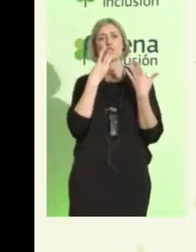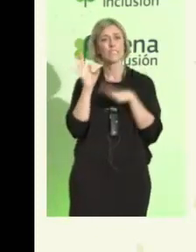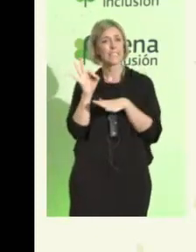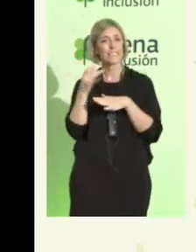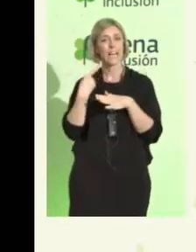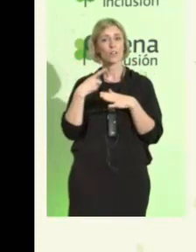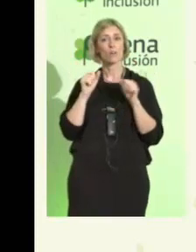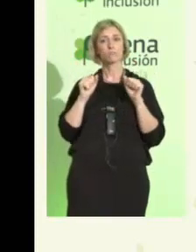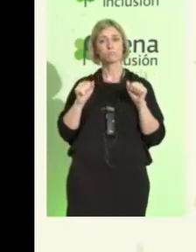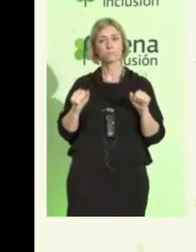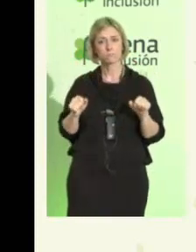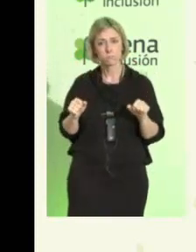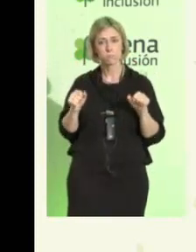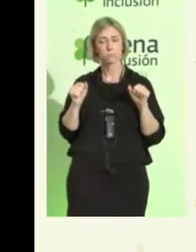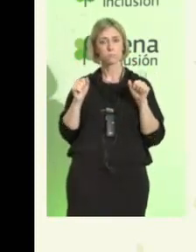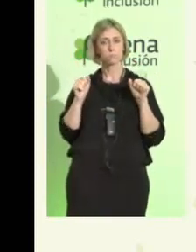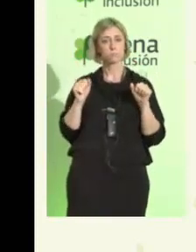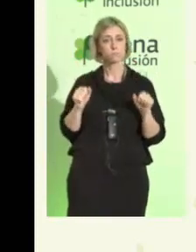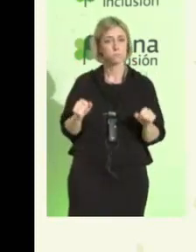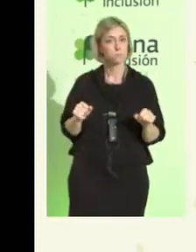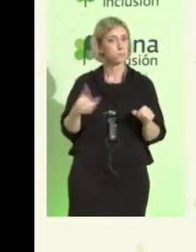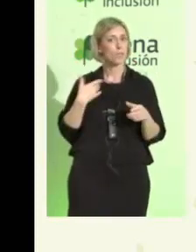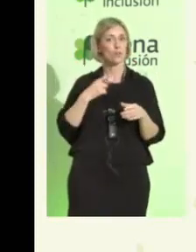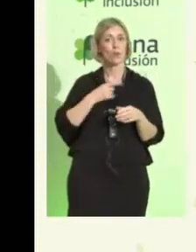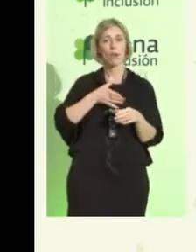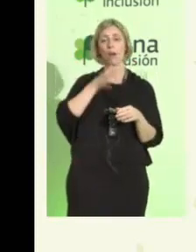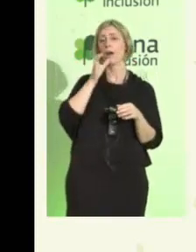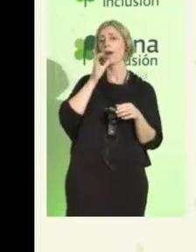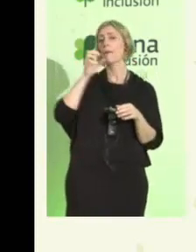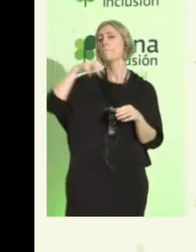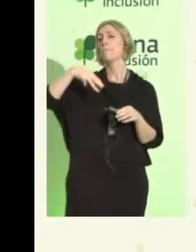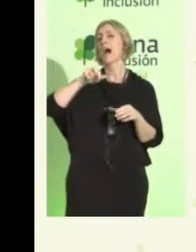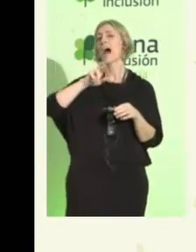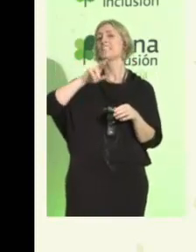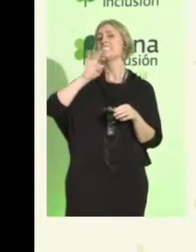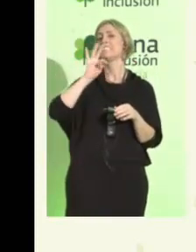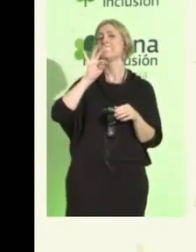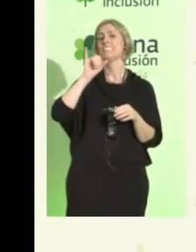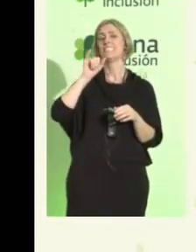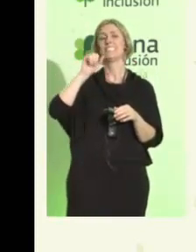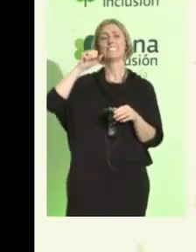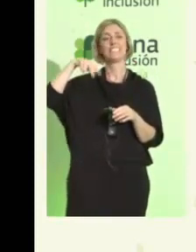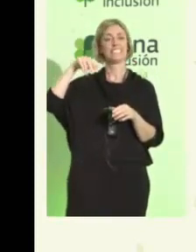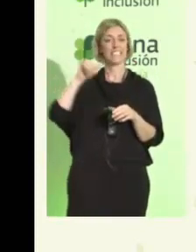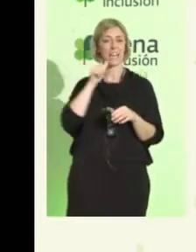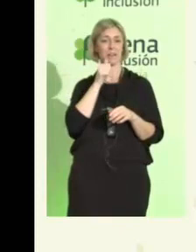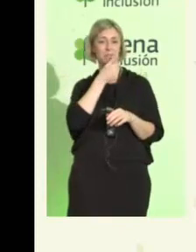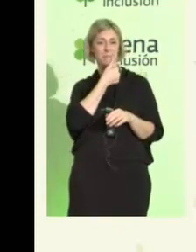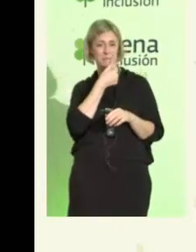mecedora y me esté tomando un martini, quiero pensar que mi vida